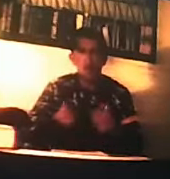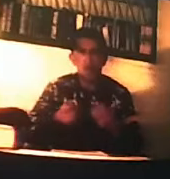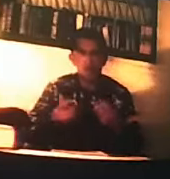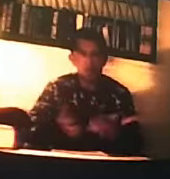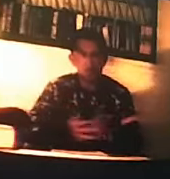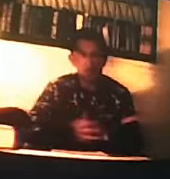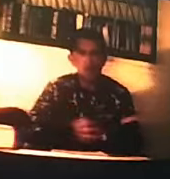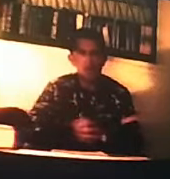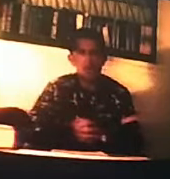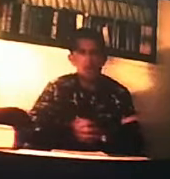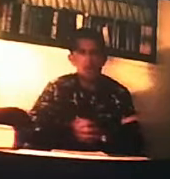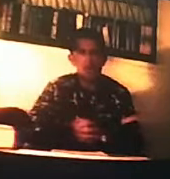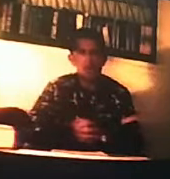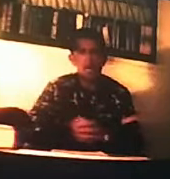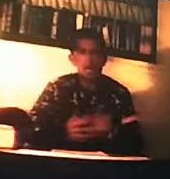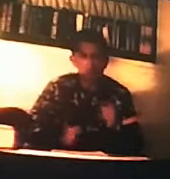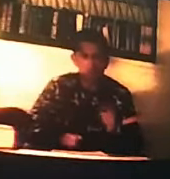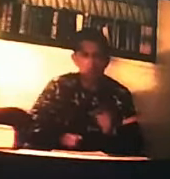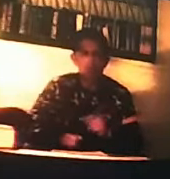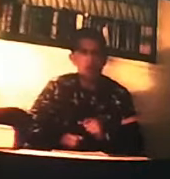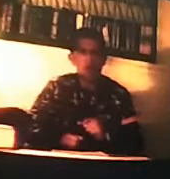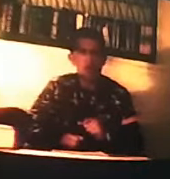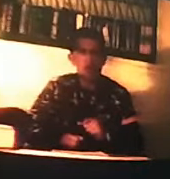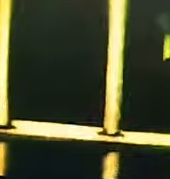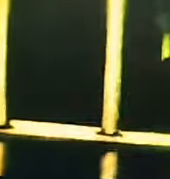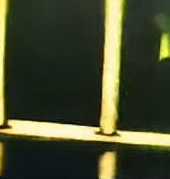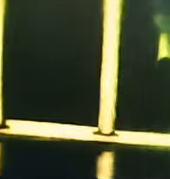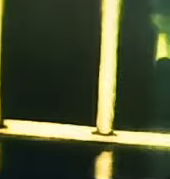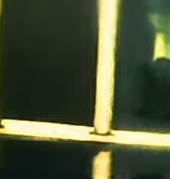pueblo de Venezuela, porque eso es lo que está en juego.